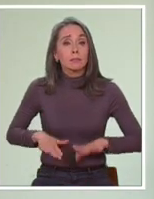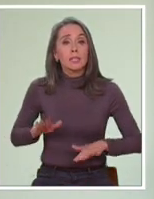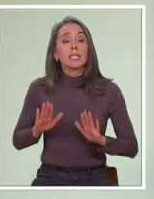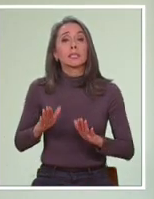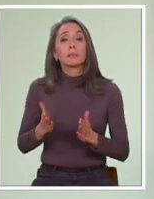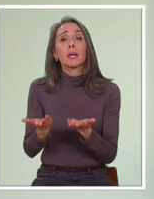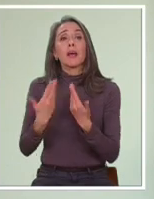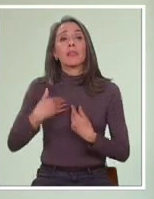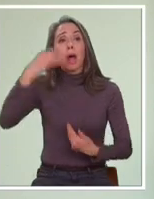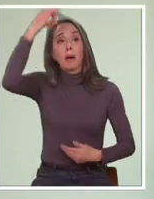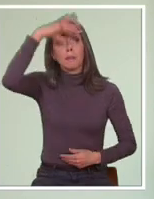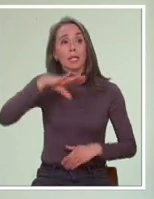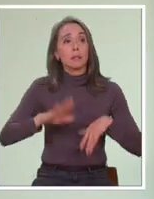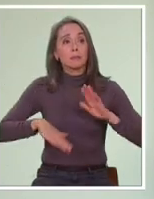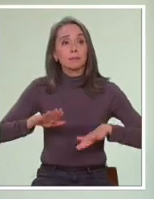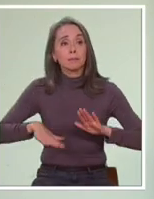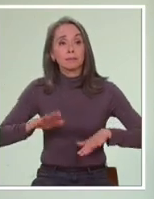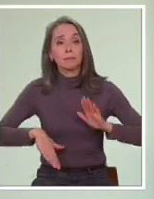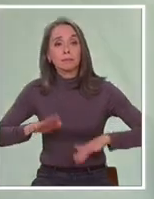el milagro.